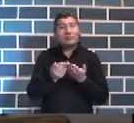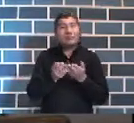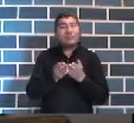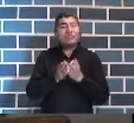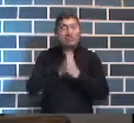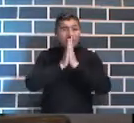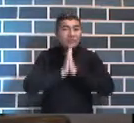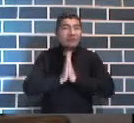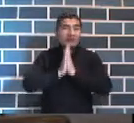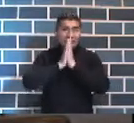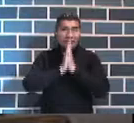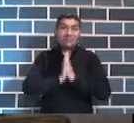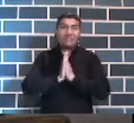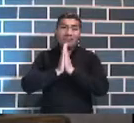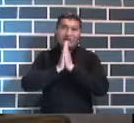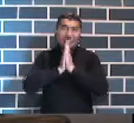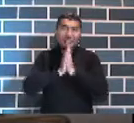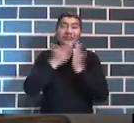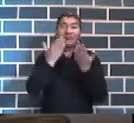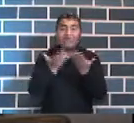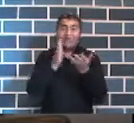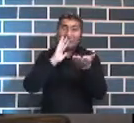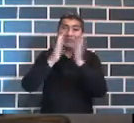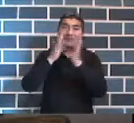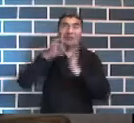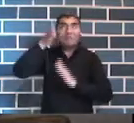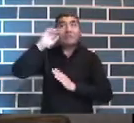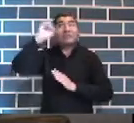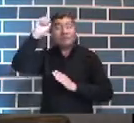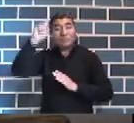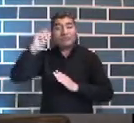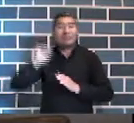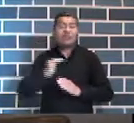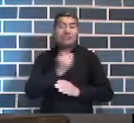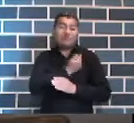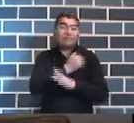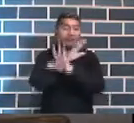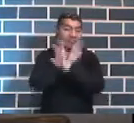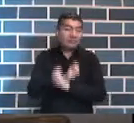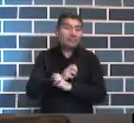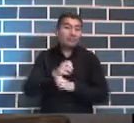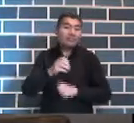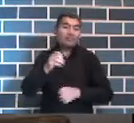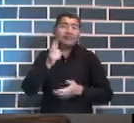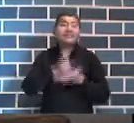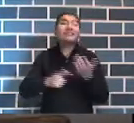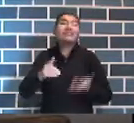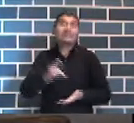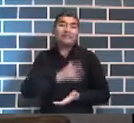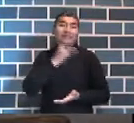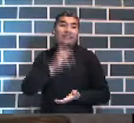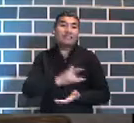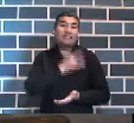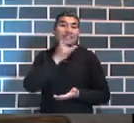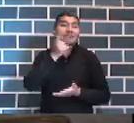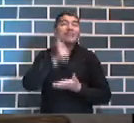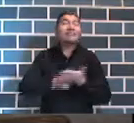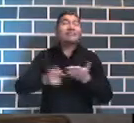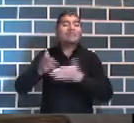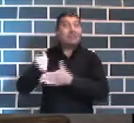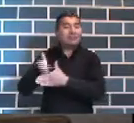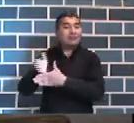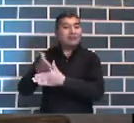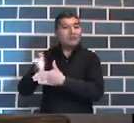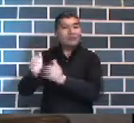oración hay que hablar adiós de lo que hacemos lo que sentimos de lo que compartimos